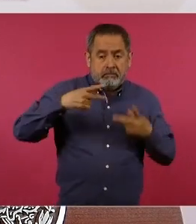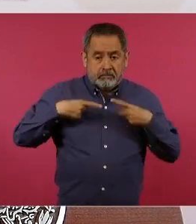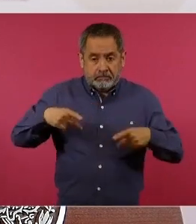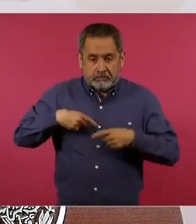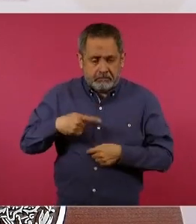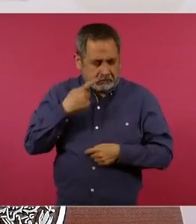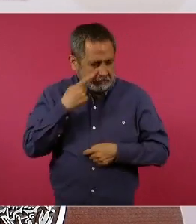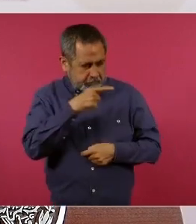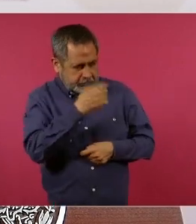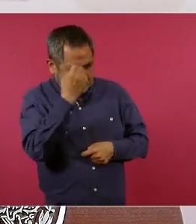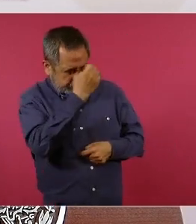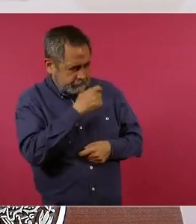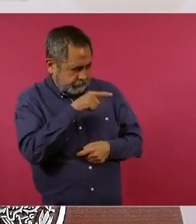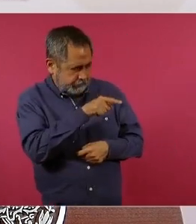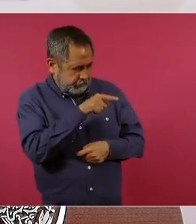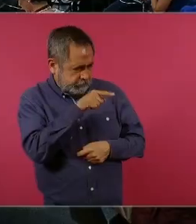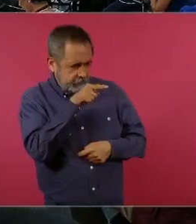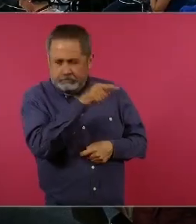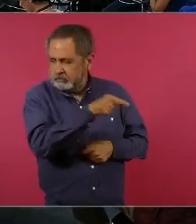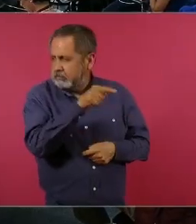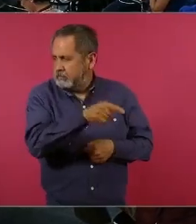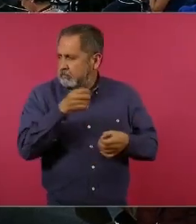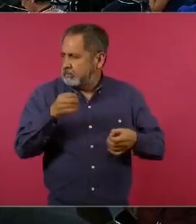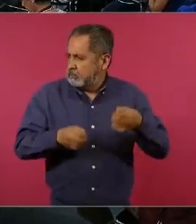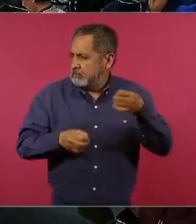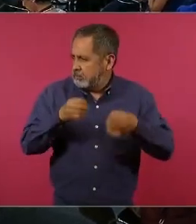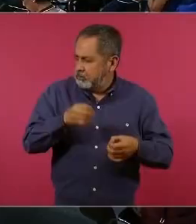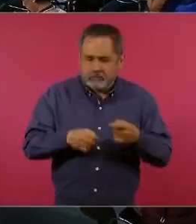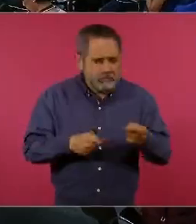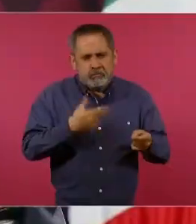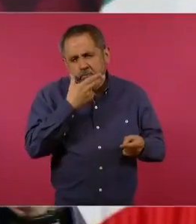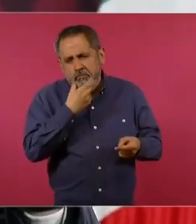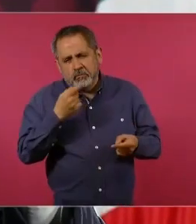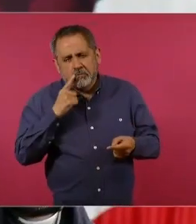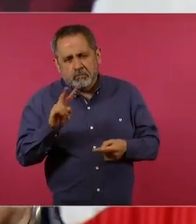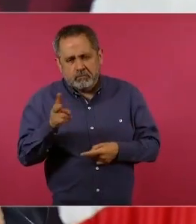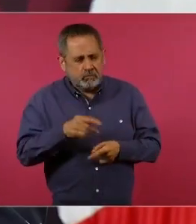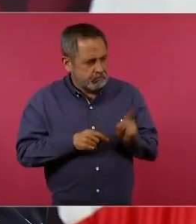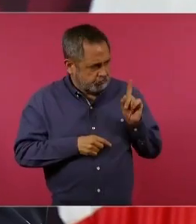juez de distrito, jueza o juez.